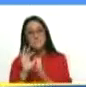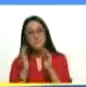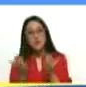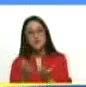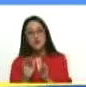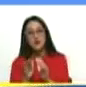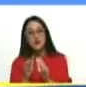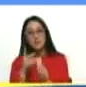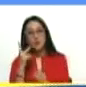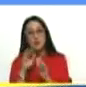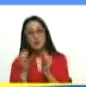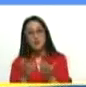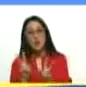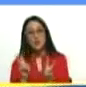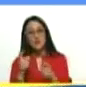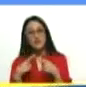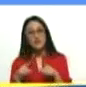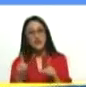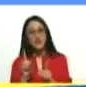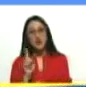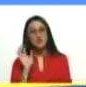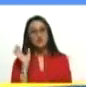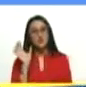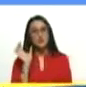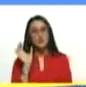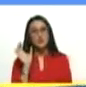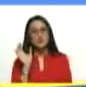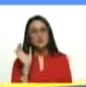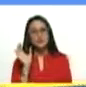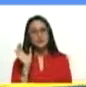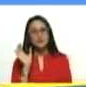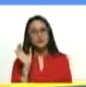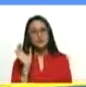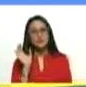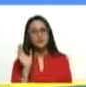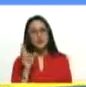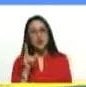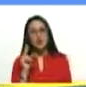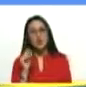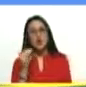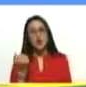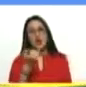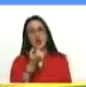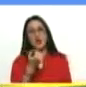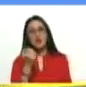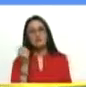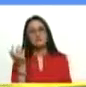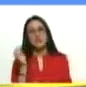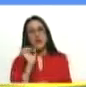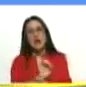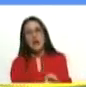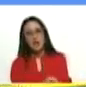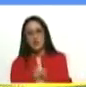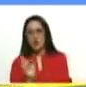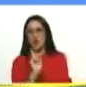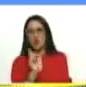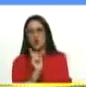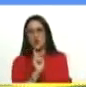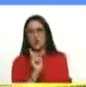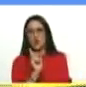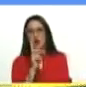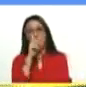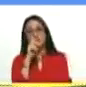nueva, diferente, no dependiente. No vamos a ser esclavos de nadie, nos dijo.